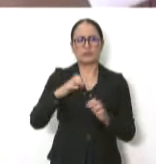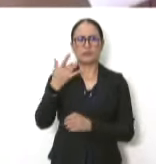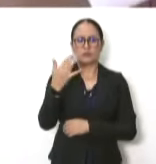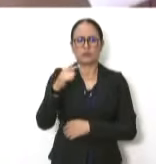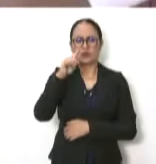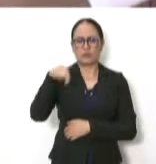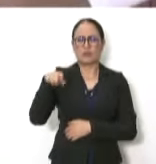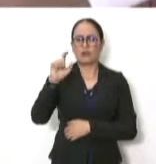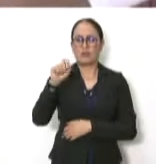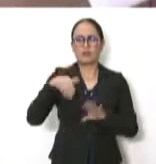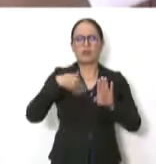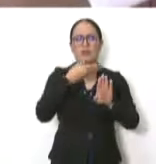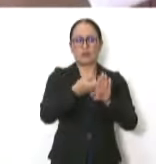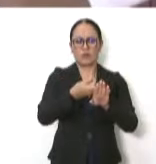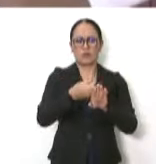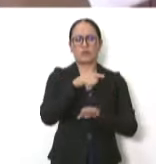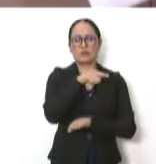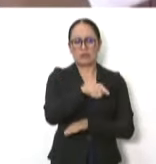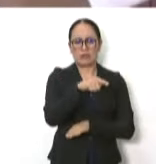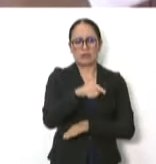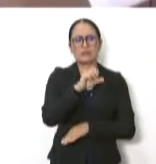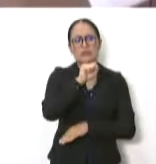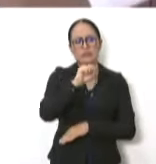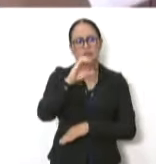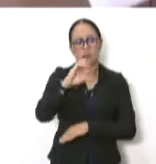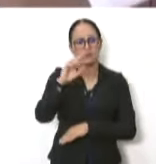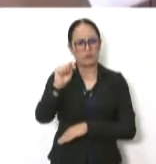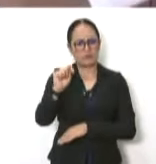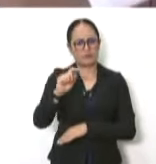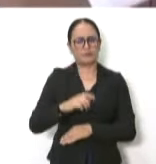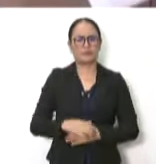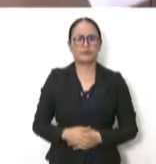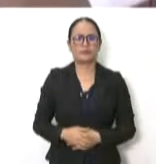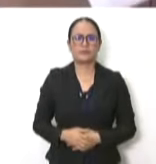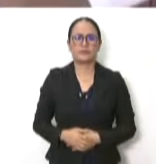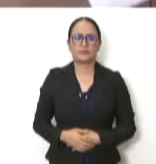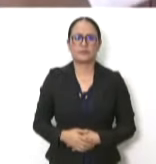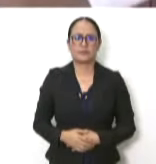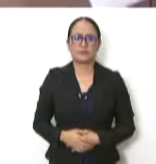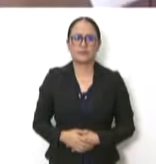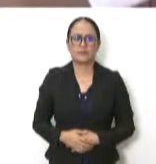6950/20 en contra del sujeto obligado Secretaría de Comunicaciones y Transportes.